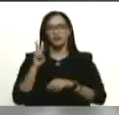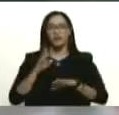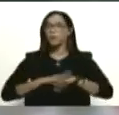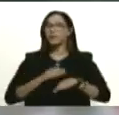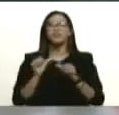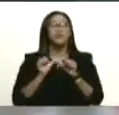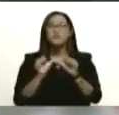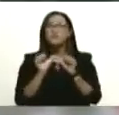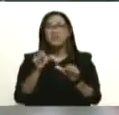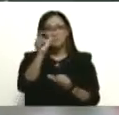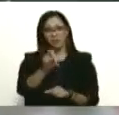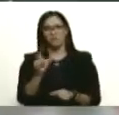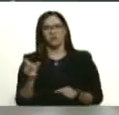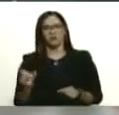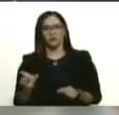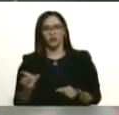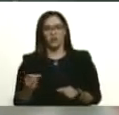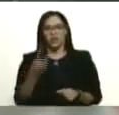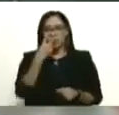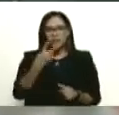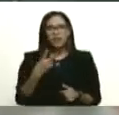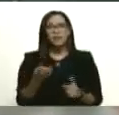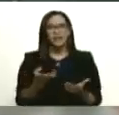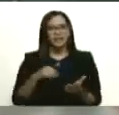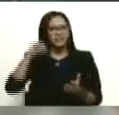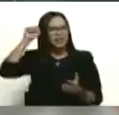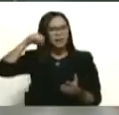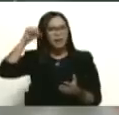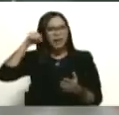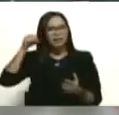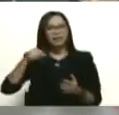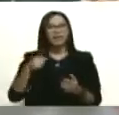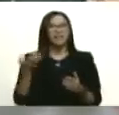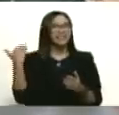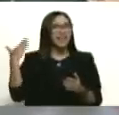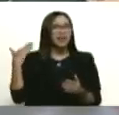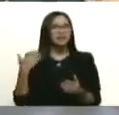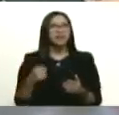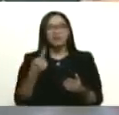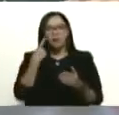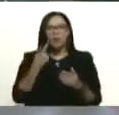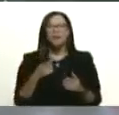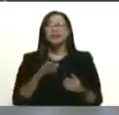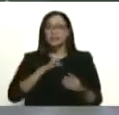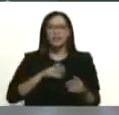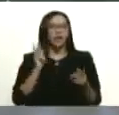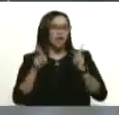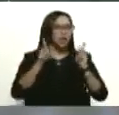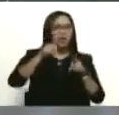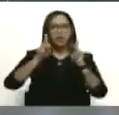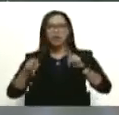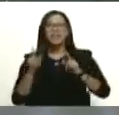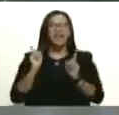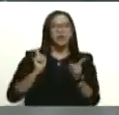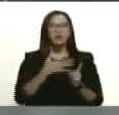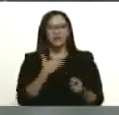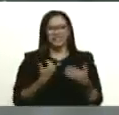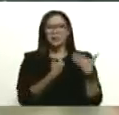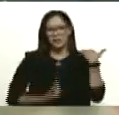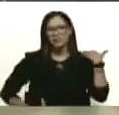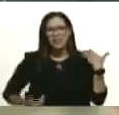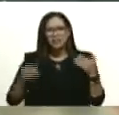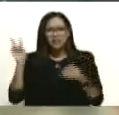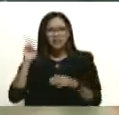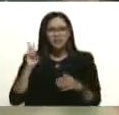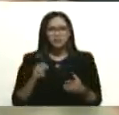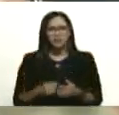actores. Nosotros vemos esas imágenes de esa época y vamos a ver que todavía están por ahí y algunos pretenden incluso ser presidentes de la